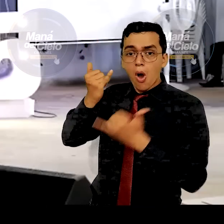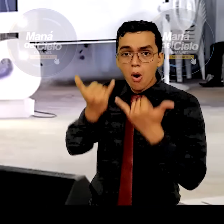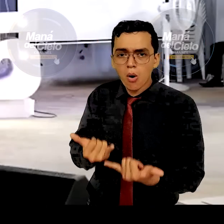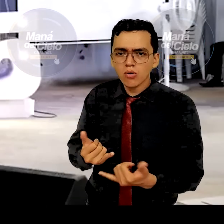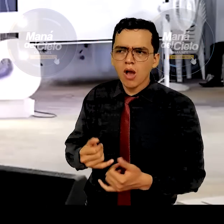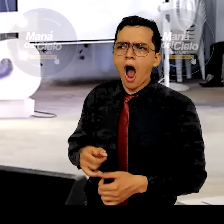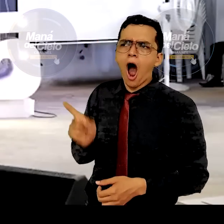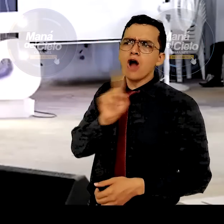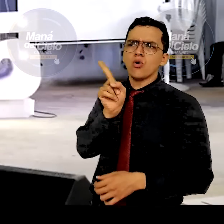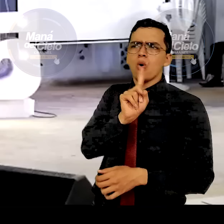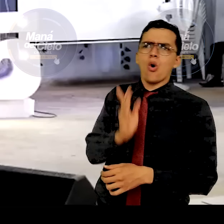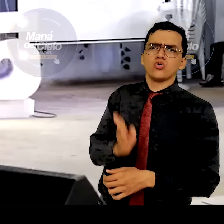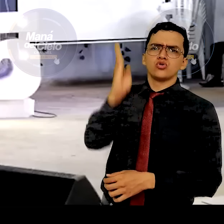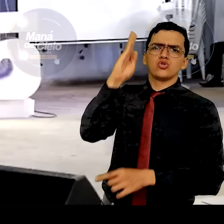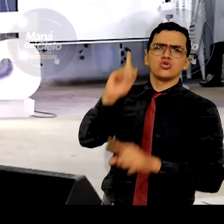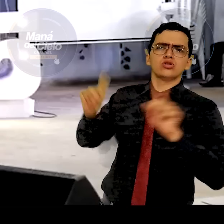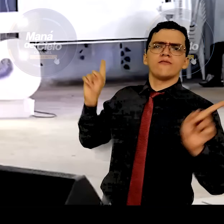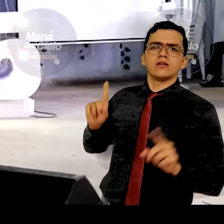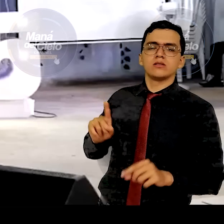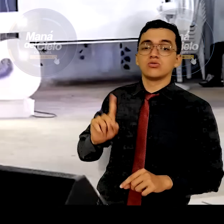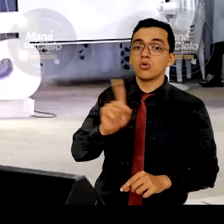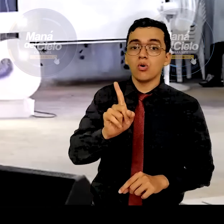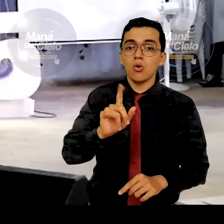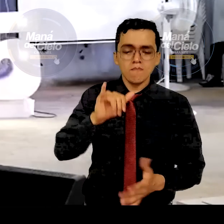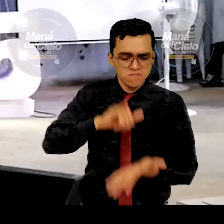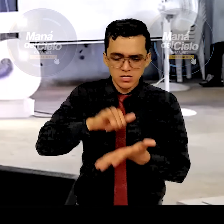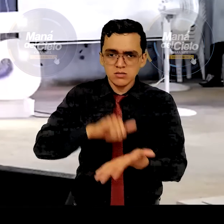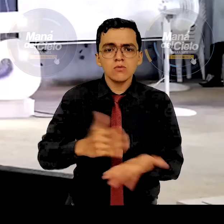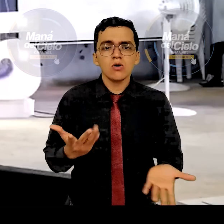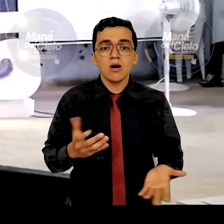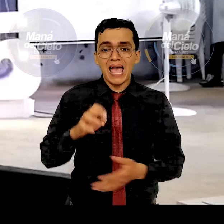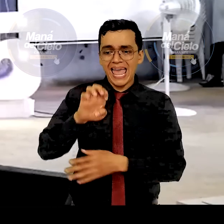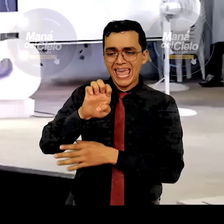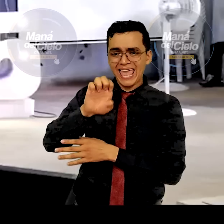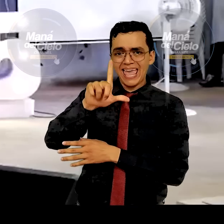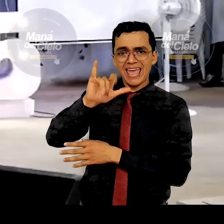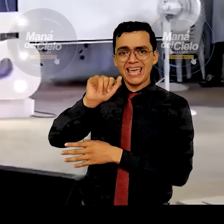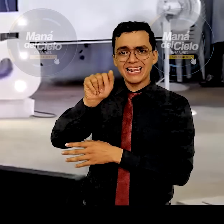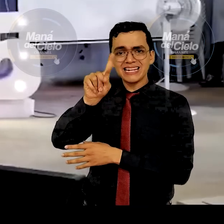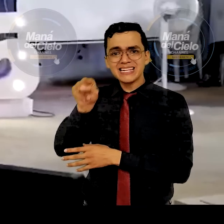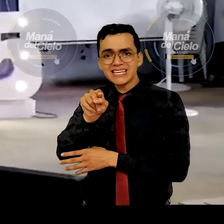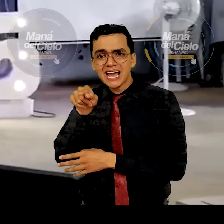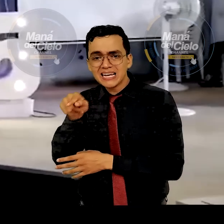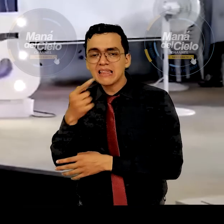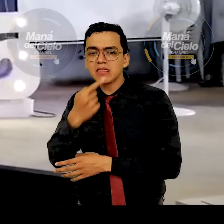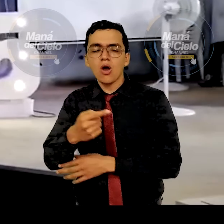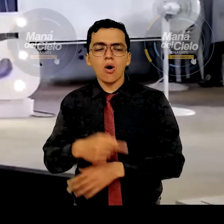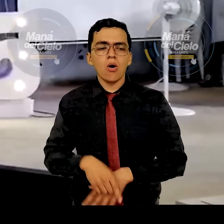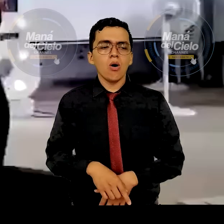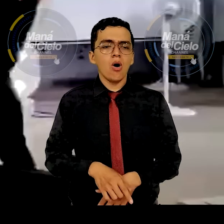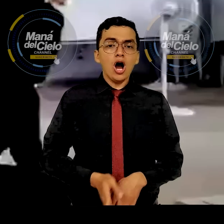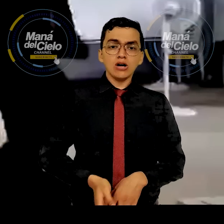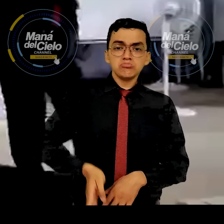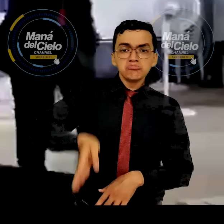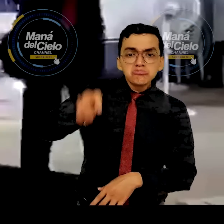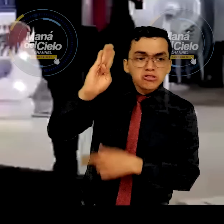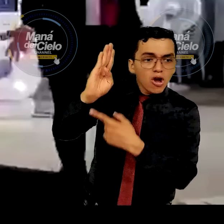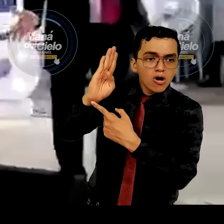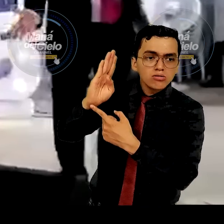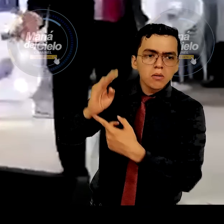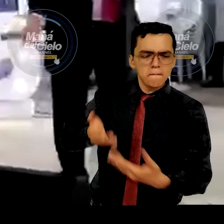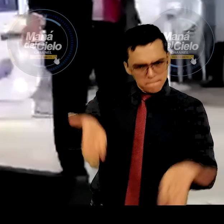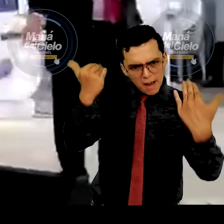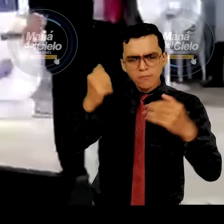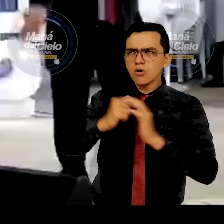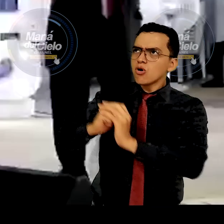Porque llegó el momento en que Elías dijo, bueno, si Dios es Dios, vamos a adorarlo. Y si Dios no es Dios, adoremos a Baal. Pero no sigamos aquí